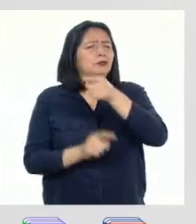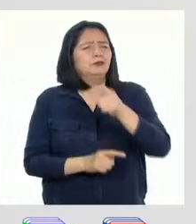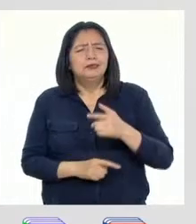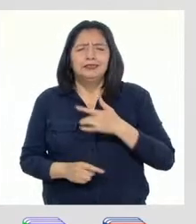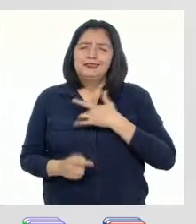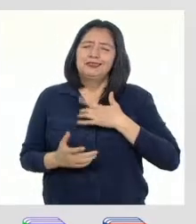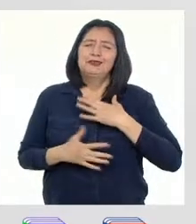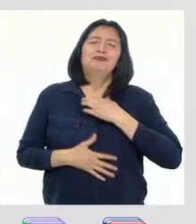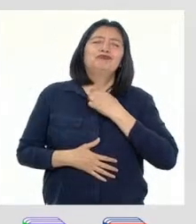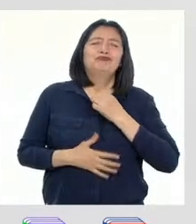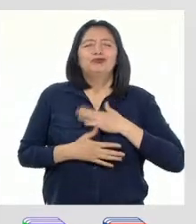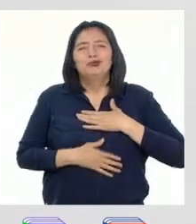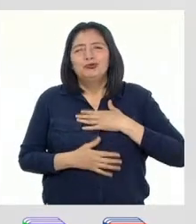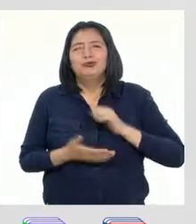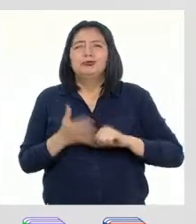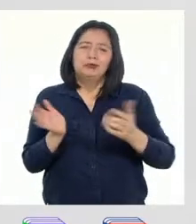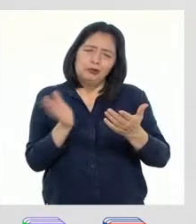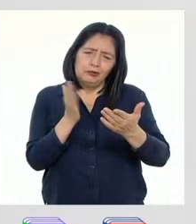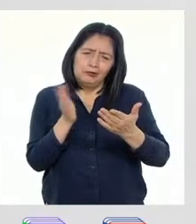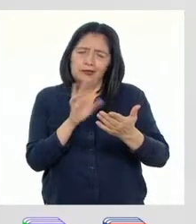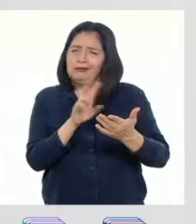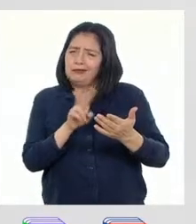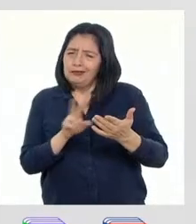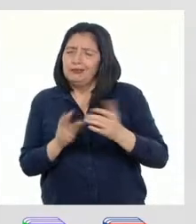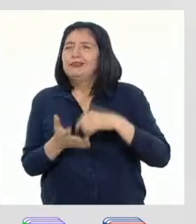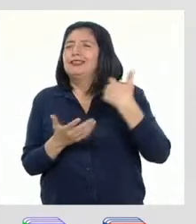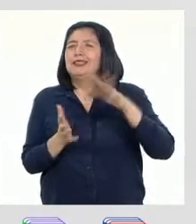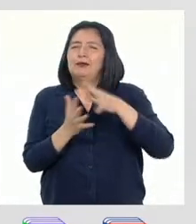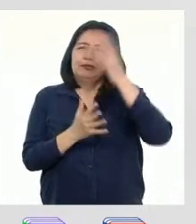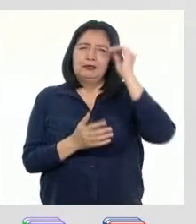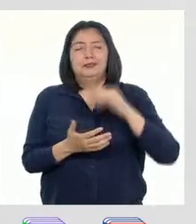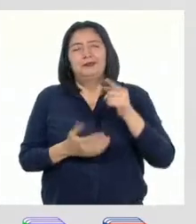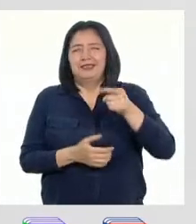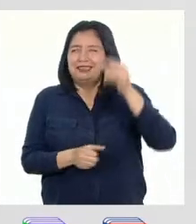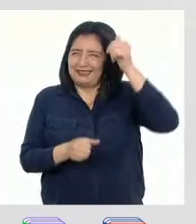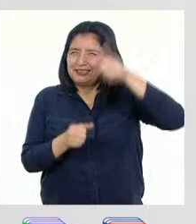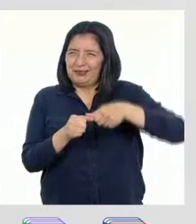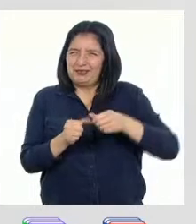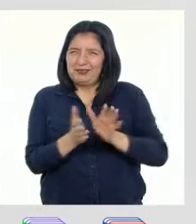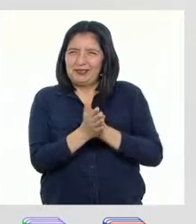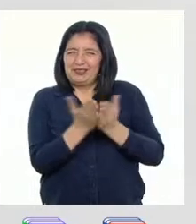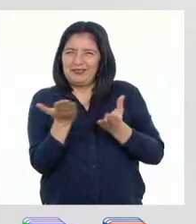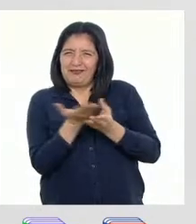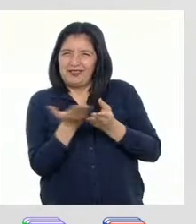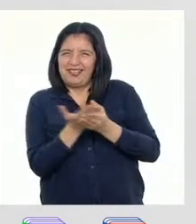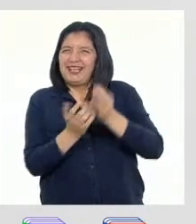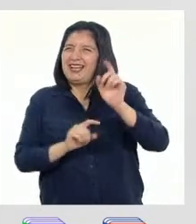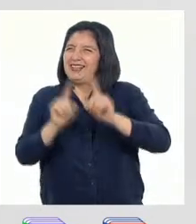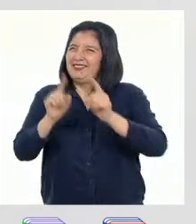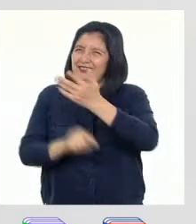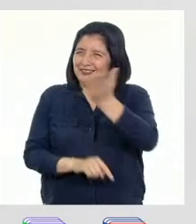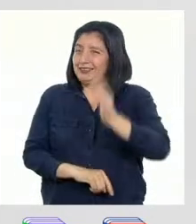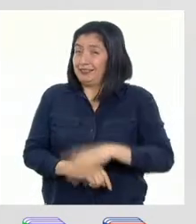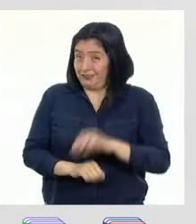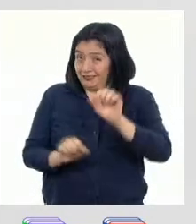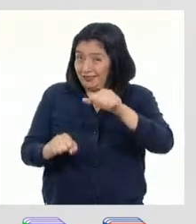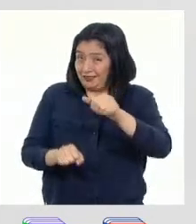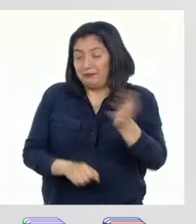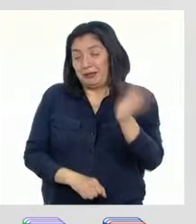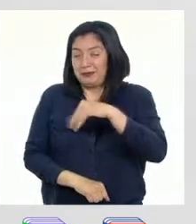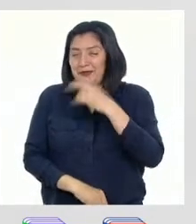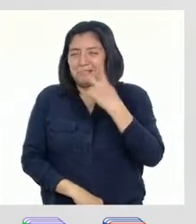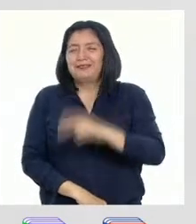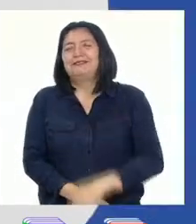sientan más gusto por repasar y reforzar lo aprendido. ¿Qué les parece si recordamos los portafolios que hicieron algunos de ustedes? ¿Sí?